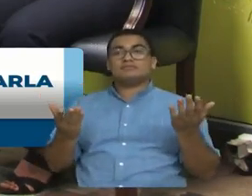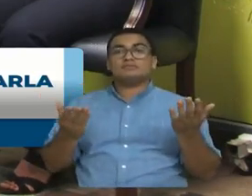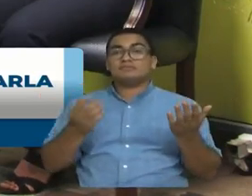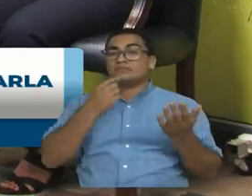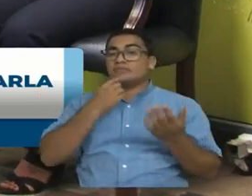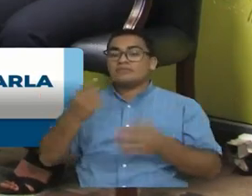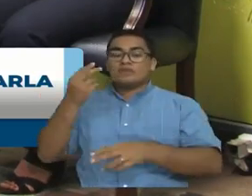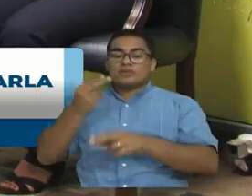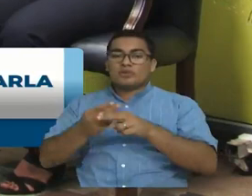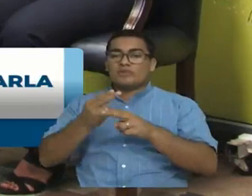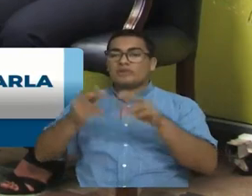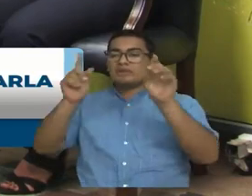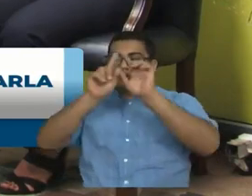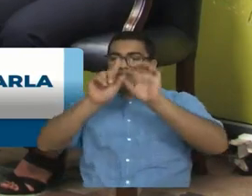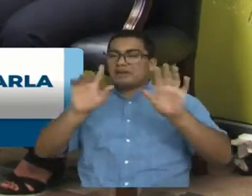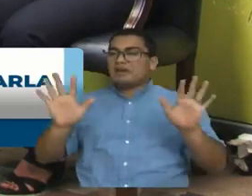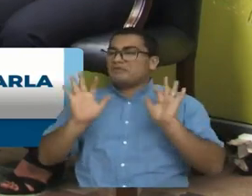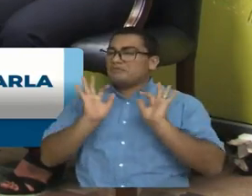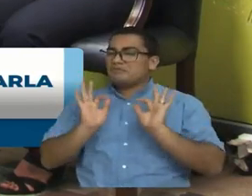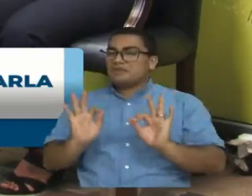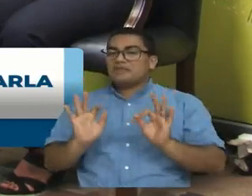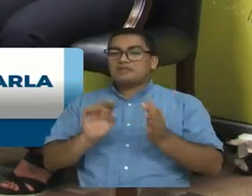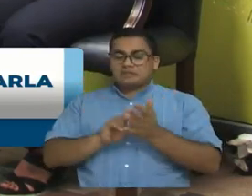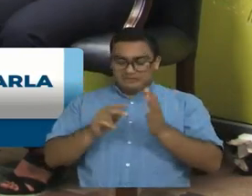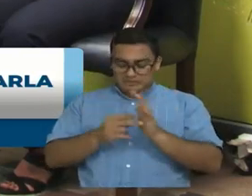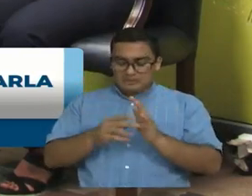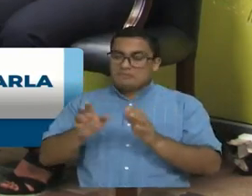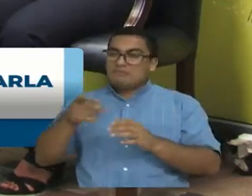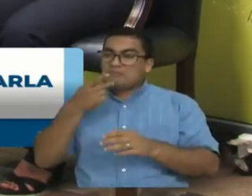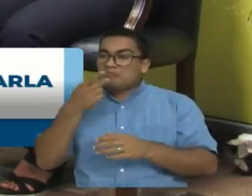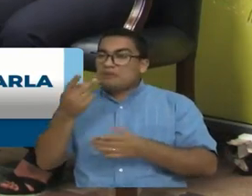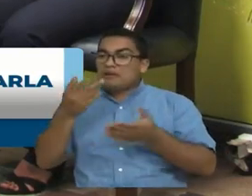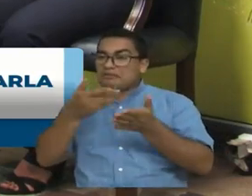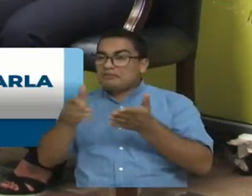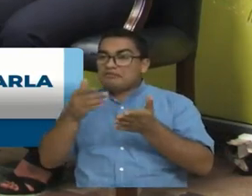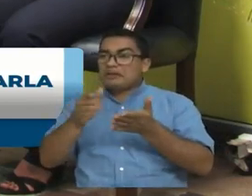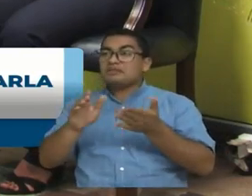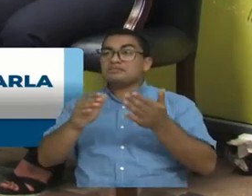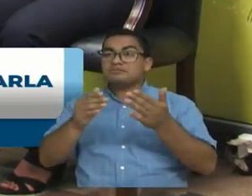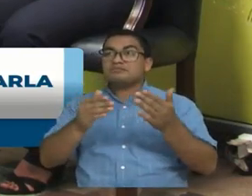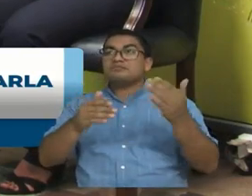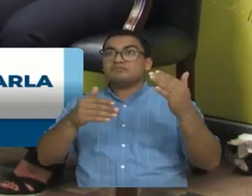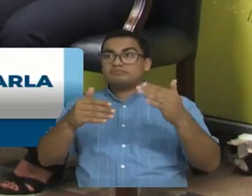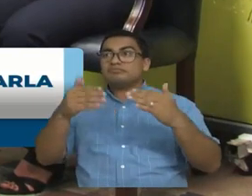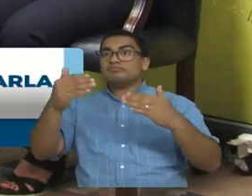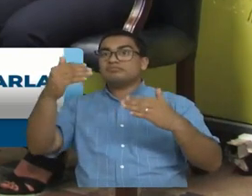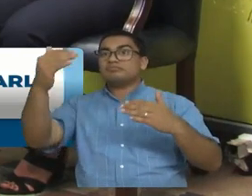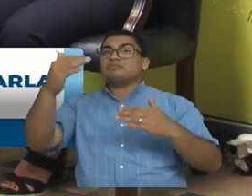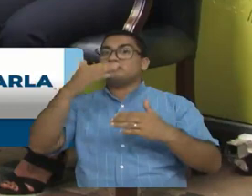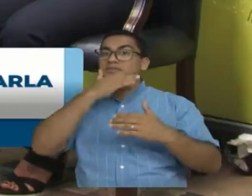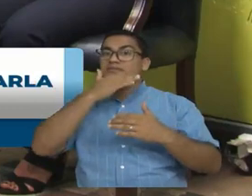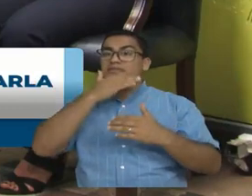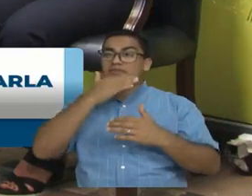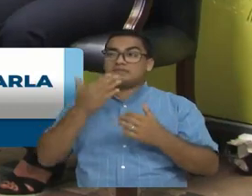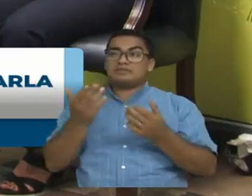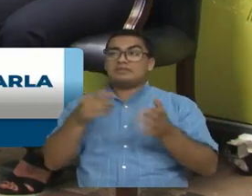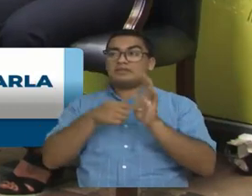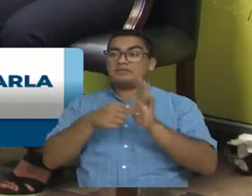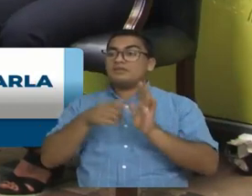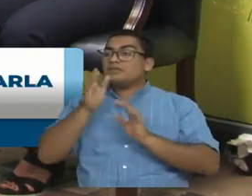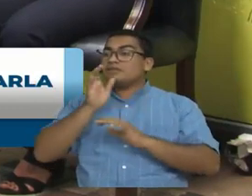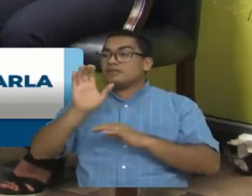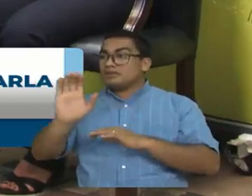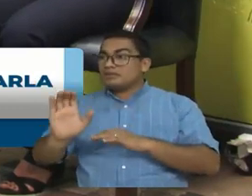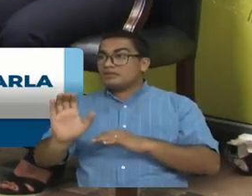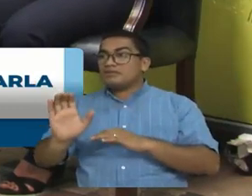nombres claros, coherentes, iniciamos con palabras más sencillas y vamos aumentando a palabras más complicadas. En el caso de los niños,